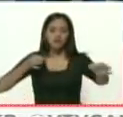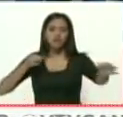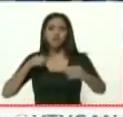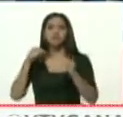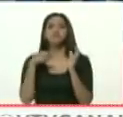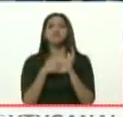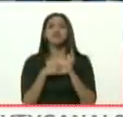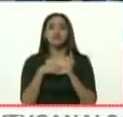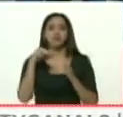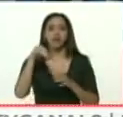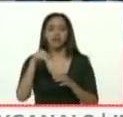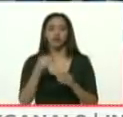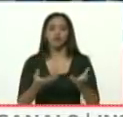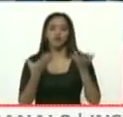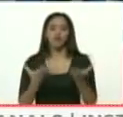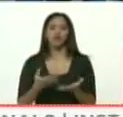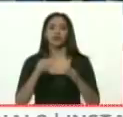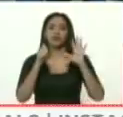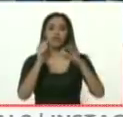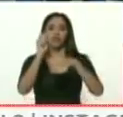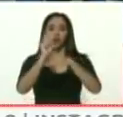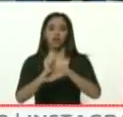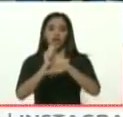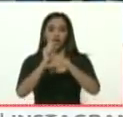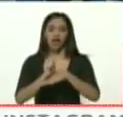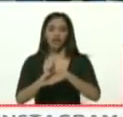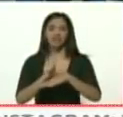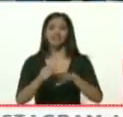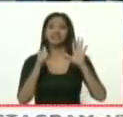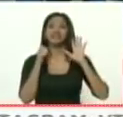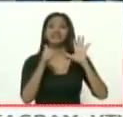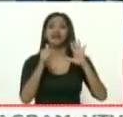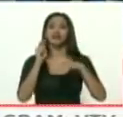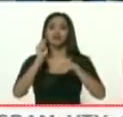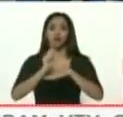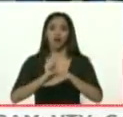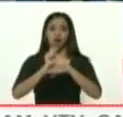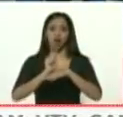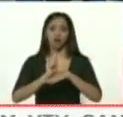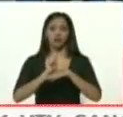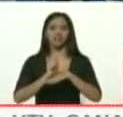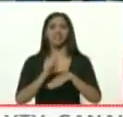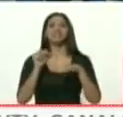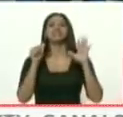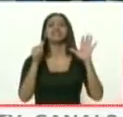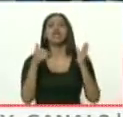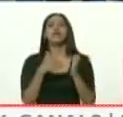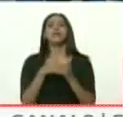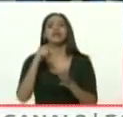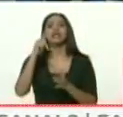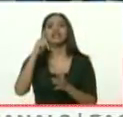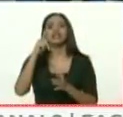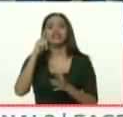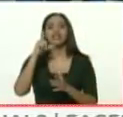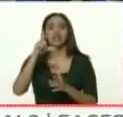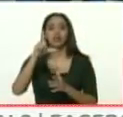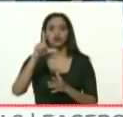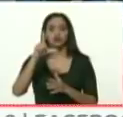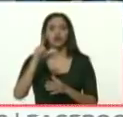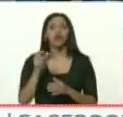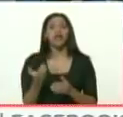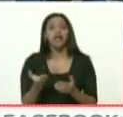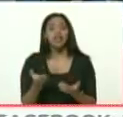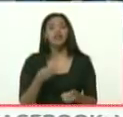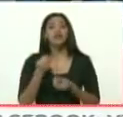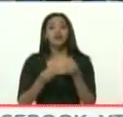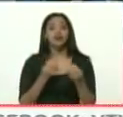peso de 6 toneladas, 6000 kilos. el cual habría